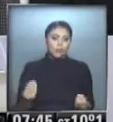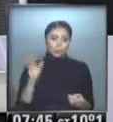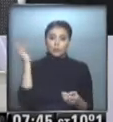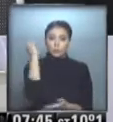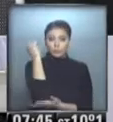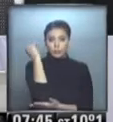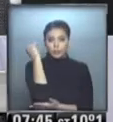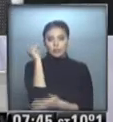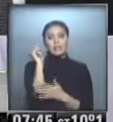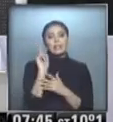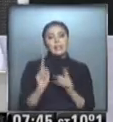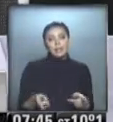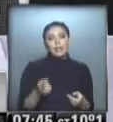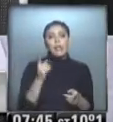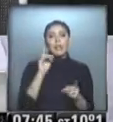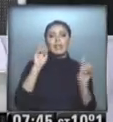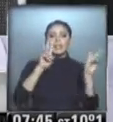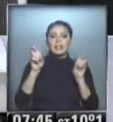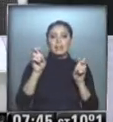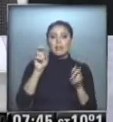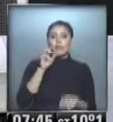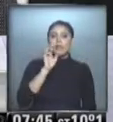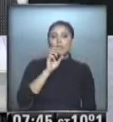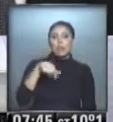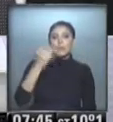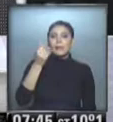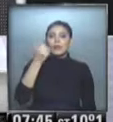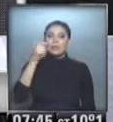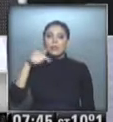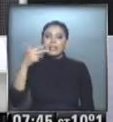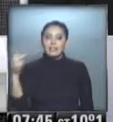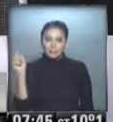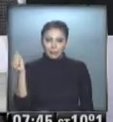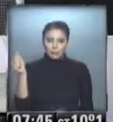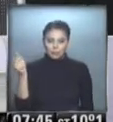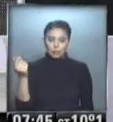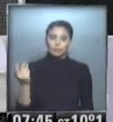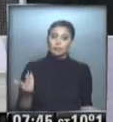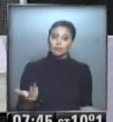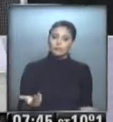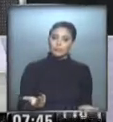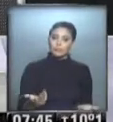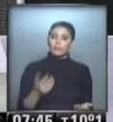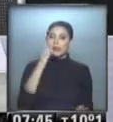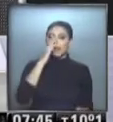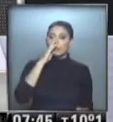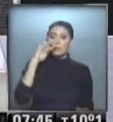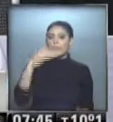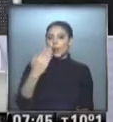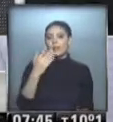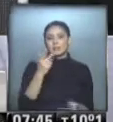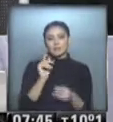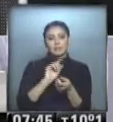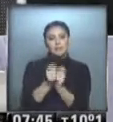la economía también el tema del valor del dólar el 6 pesos con 33 es una referencia que después normalmente queda